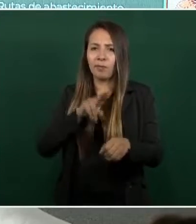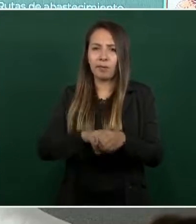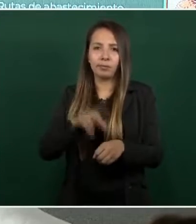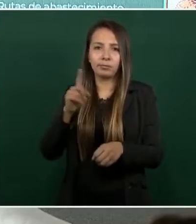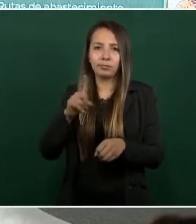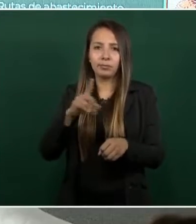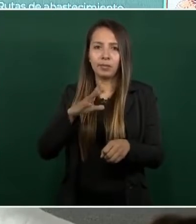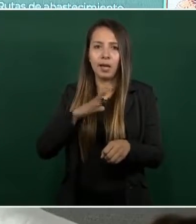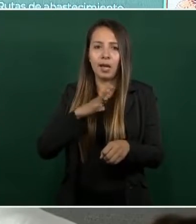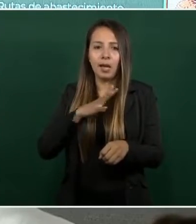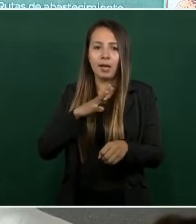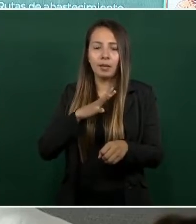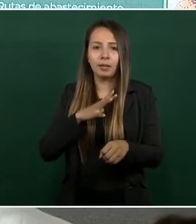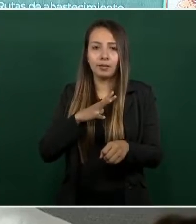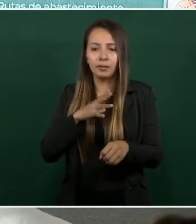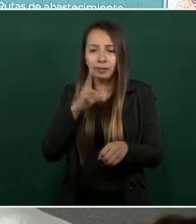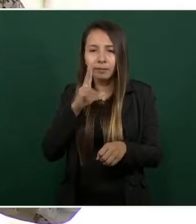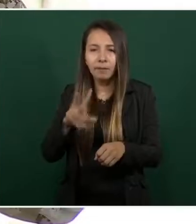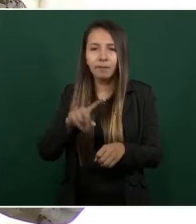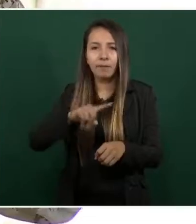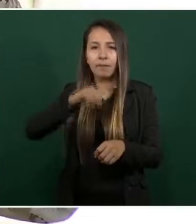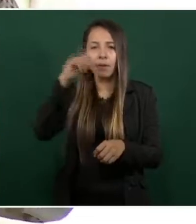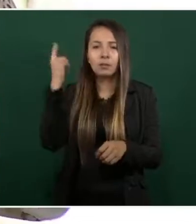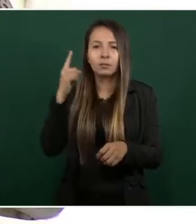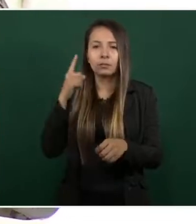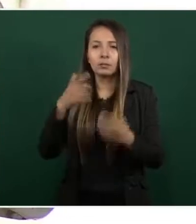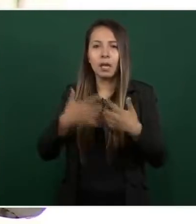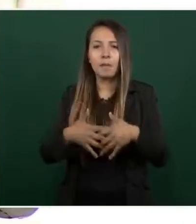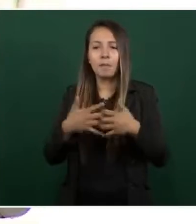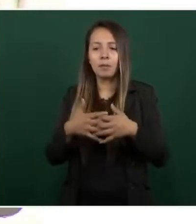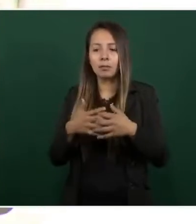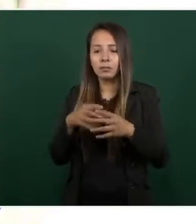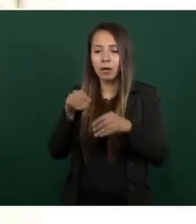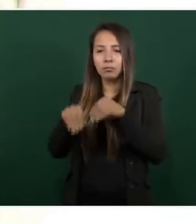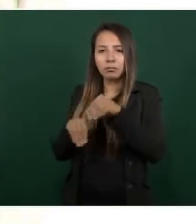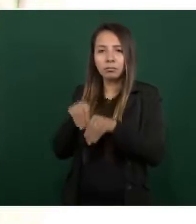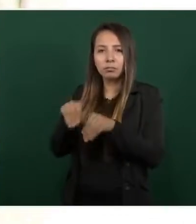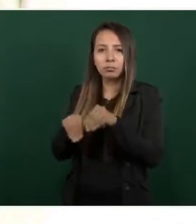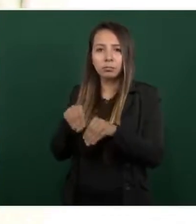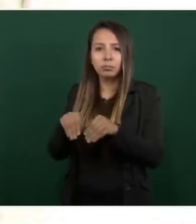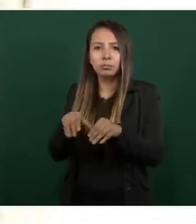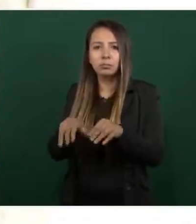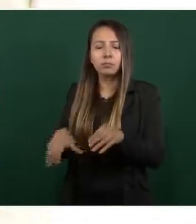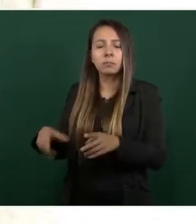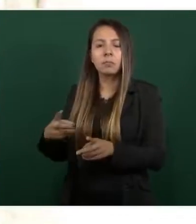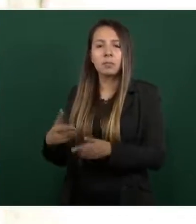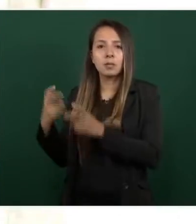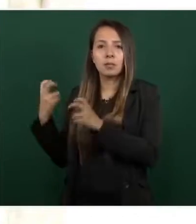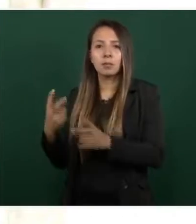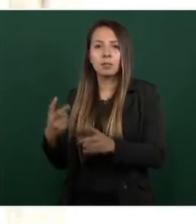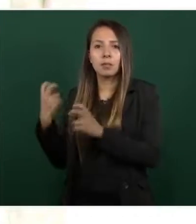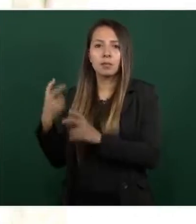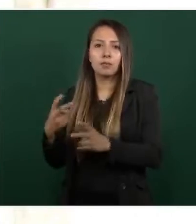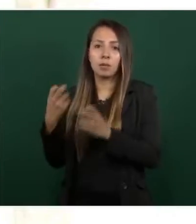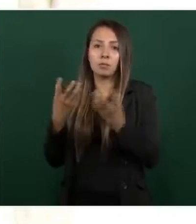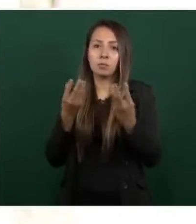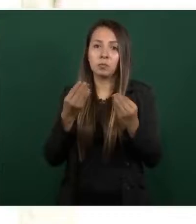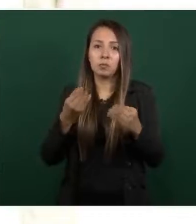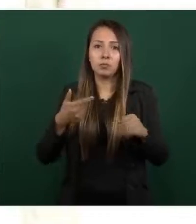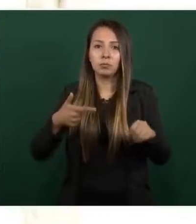están con una fachada de una instalación, de una empresa, y donde tienen acceso una cantidad importante